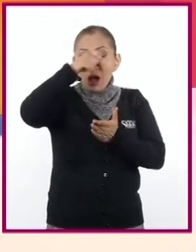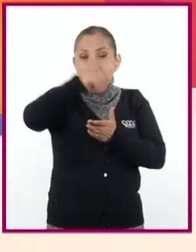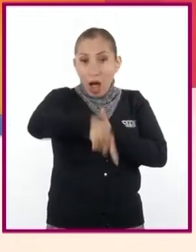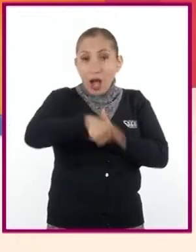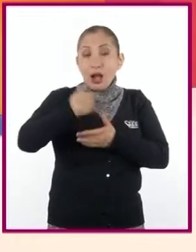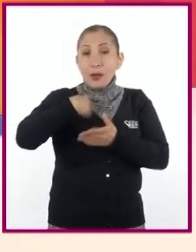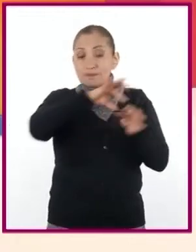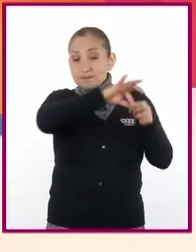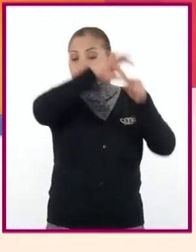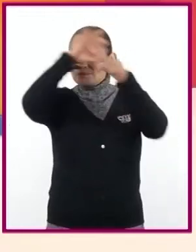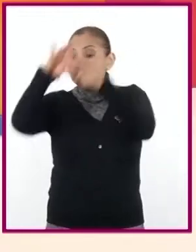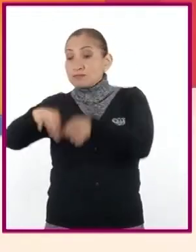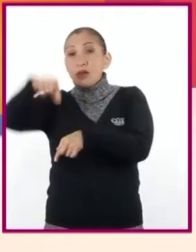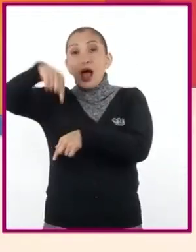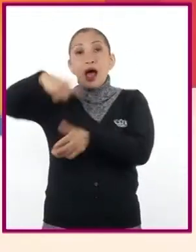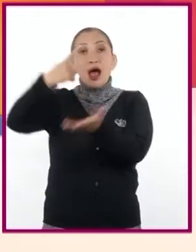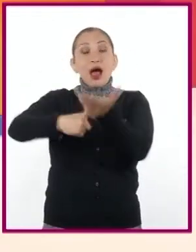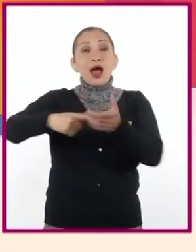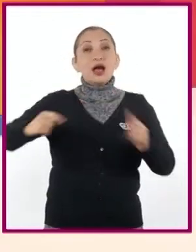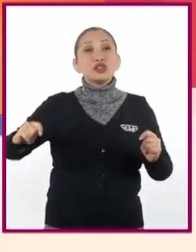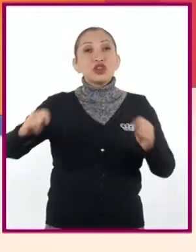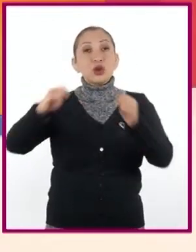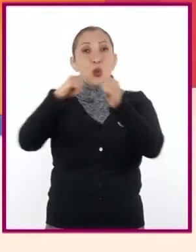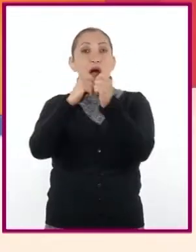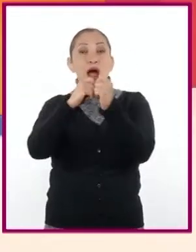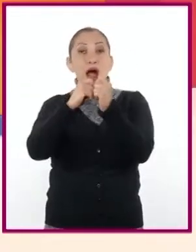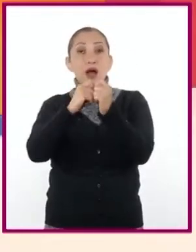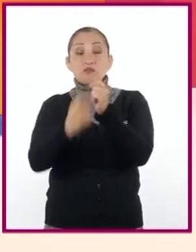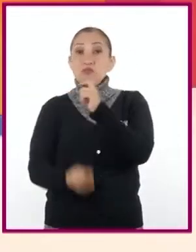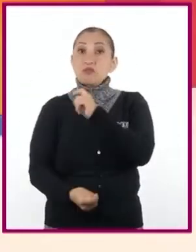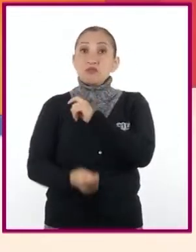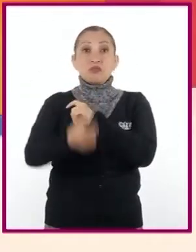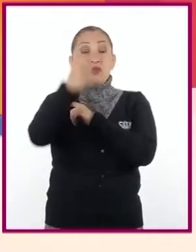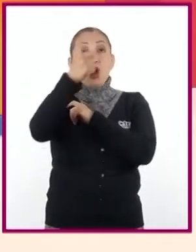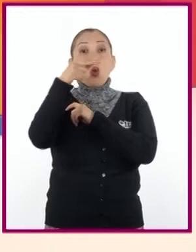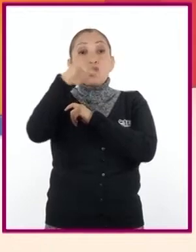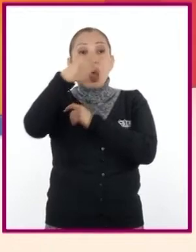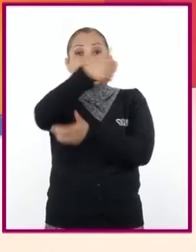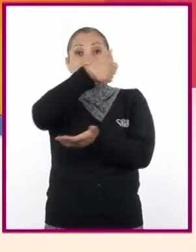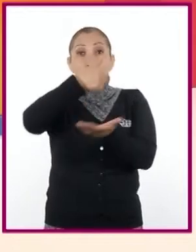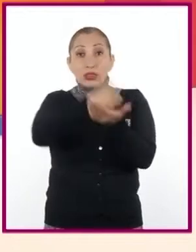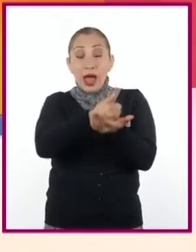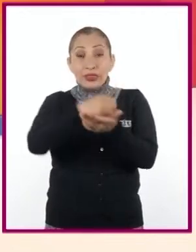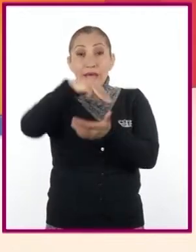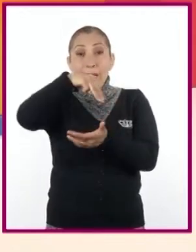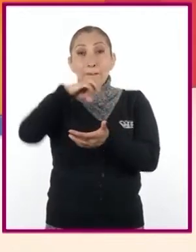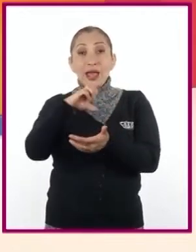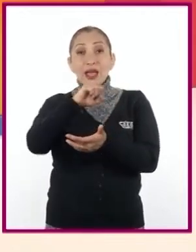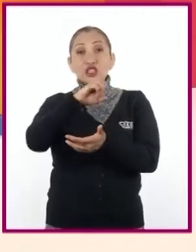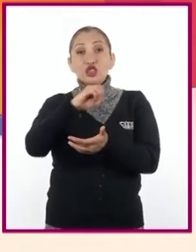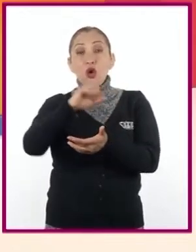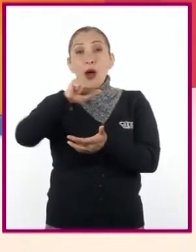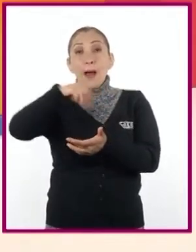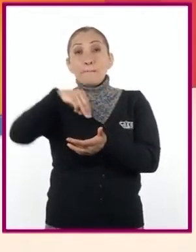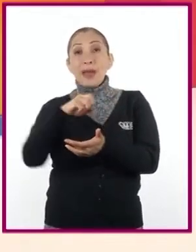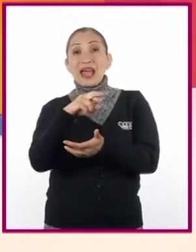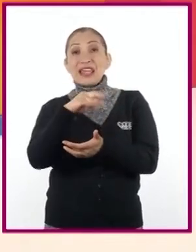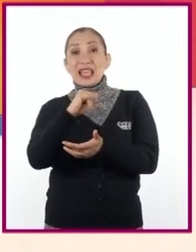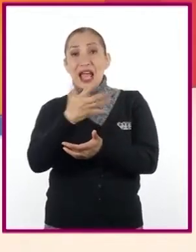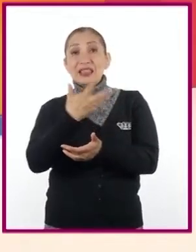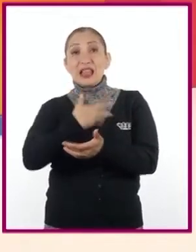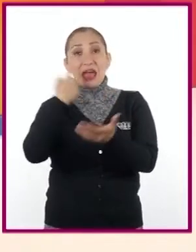obligados a trasladarse a Teotihuacán, de modo que por primera vez una ciudad mesoamericana albergó